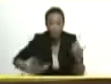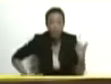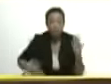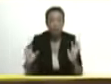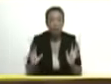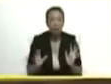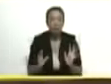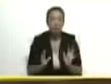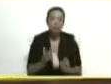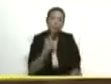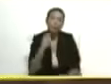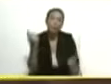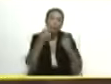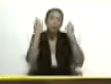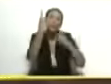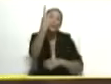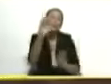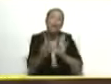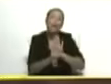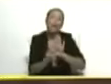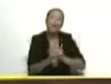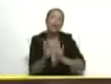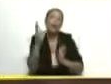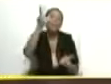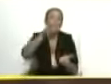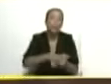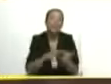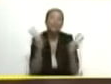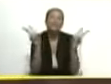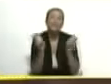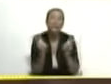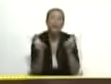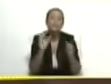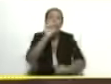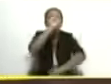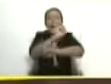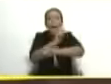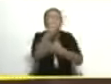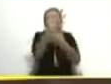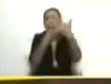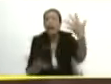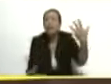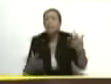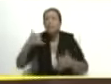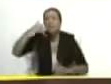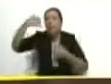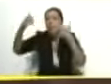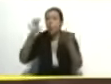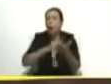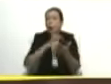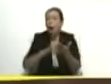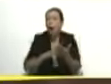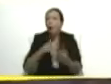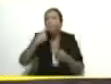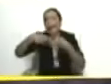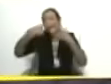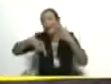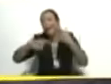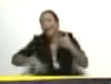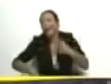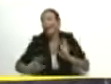Y le promulgué su ley. Una sola. Sobre un tema de las cárceles, los teléfonos celulares, etcétera,